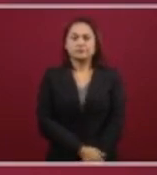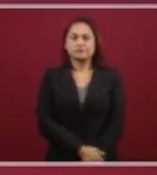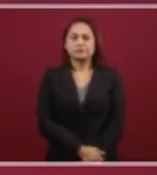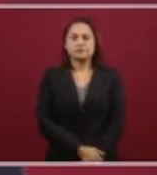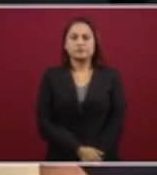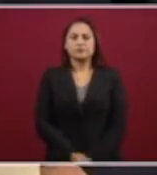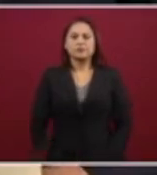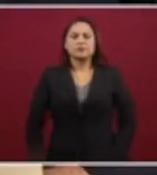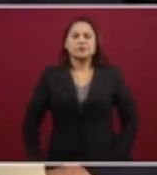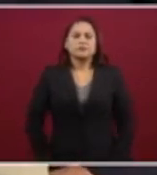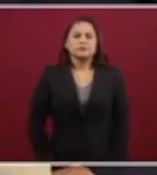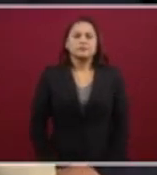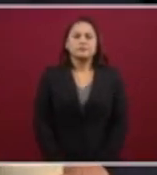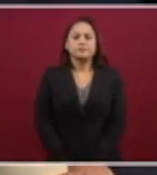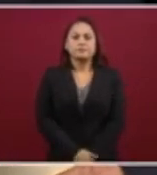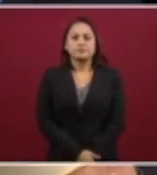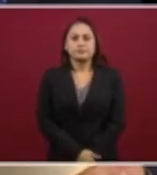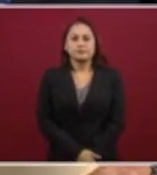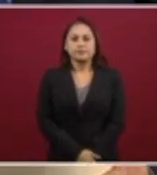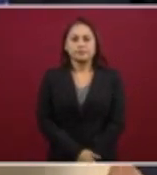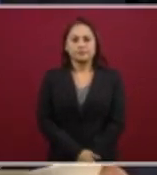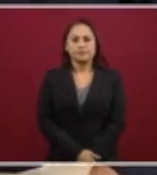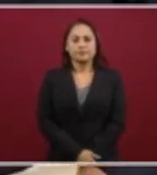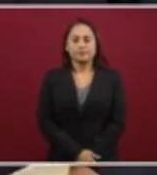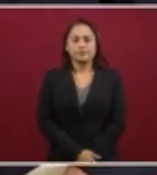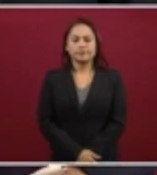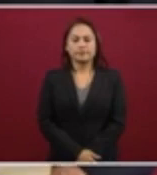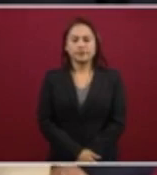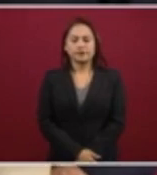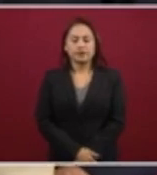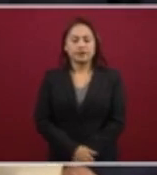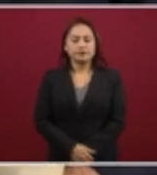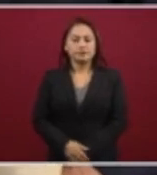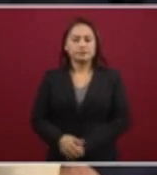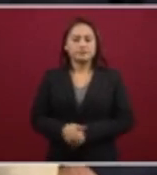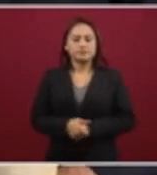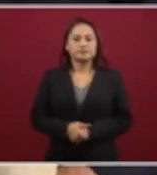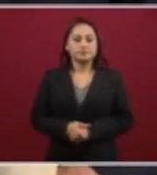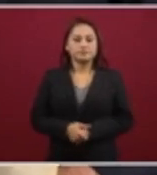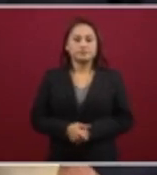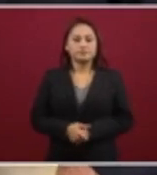¿cómo es el cinturón? Cinto piteado,